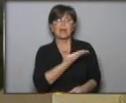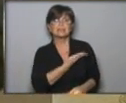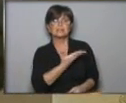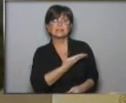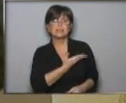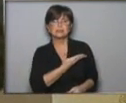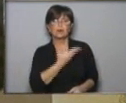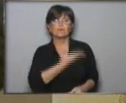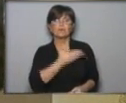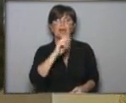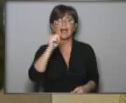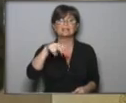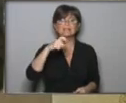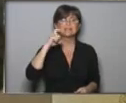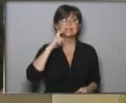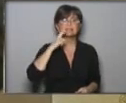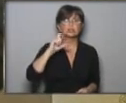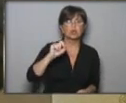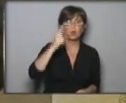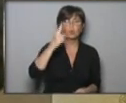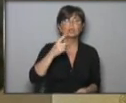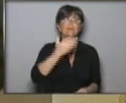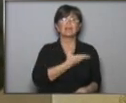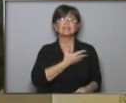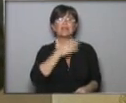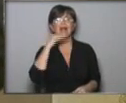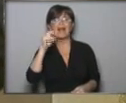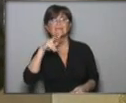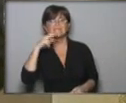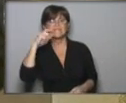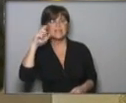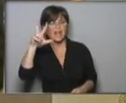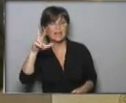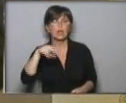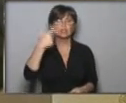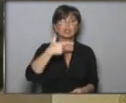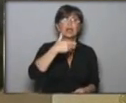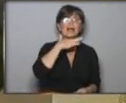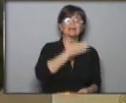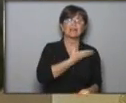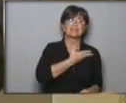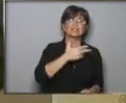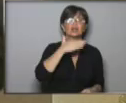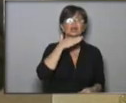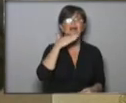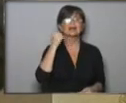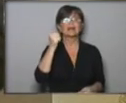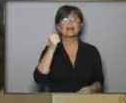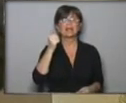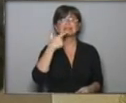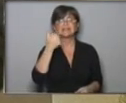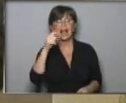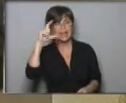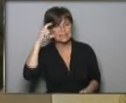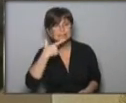Algunos pensaban en Francisco Javier, Francisco de Sales y Francisco de Asís.